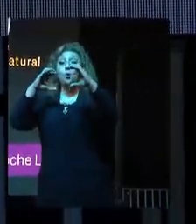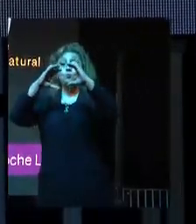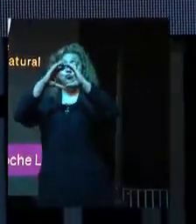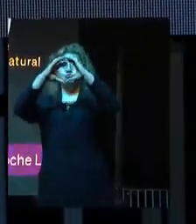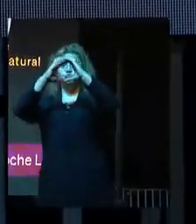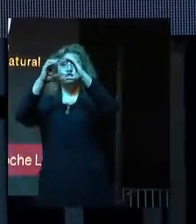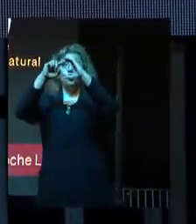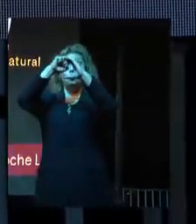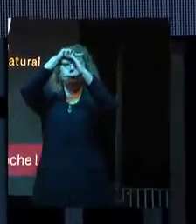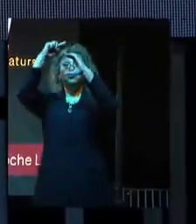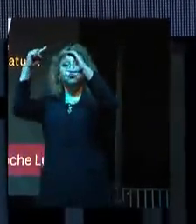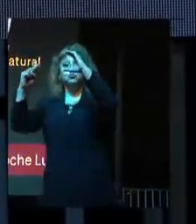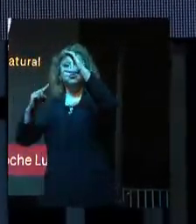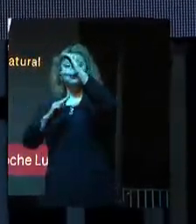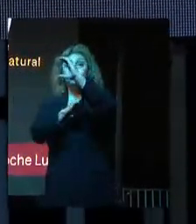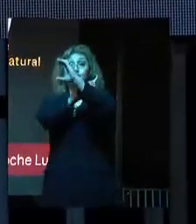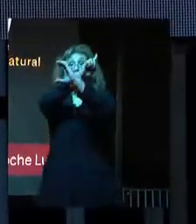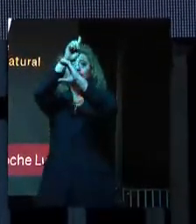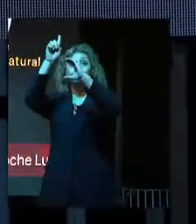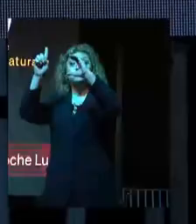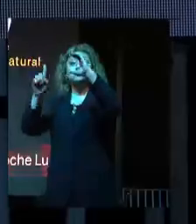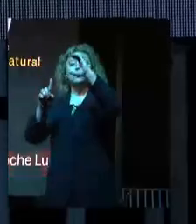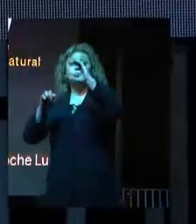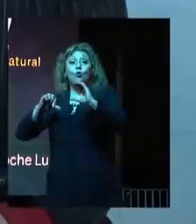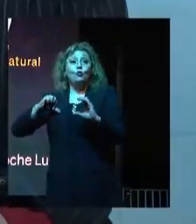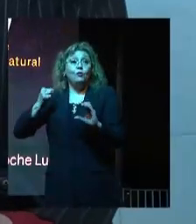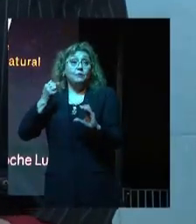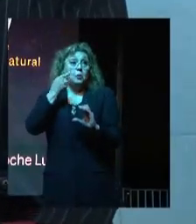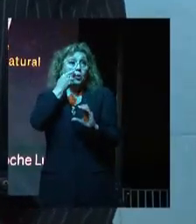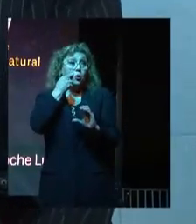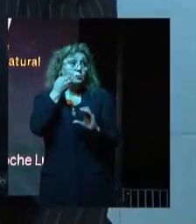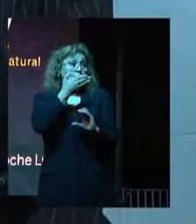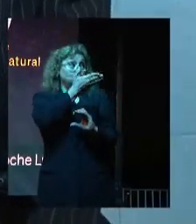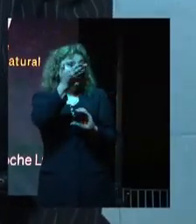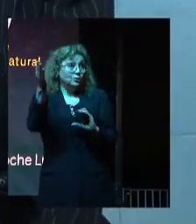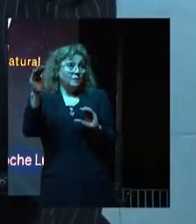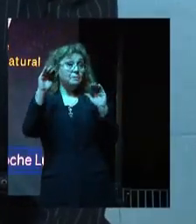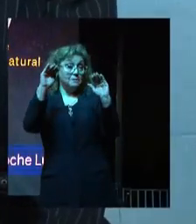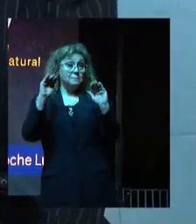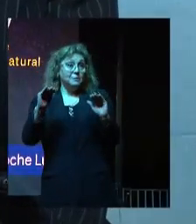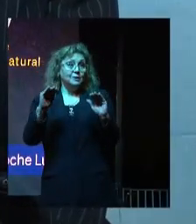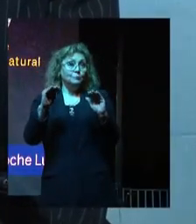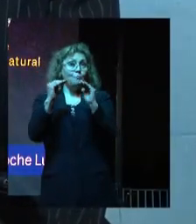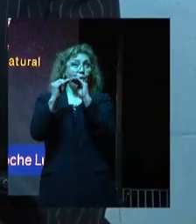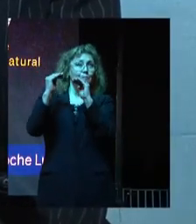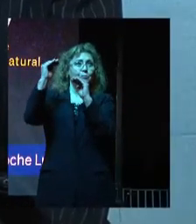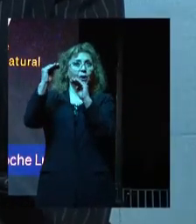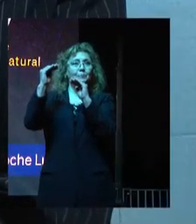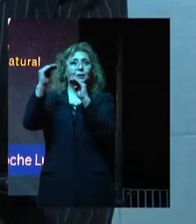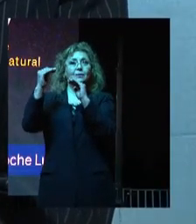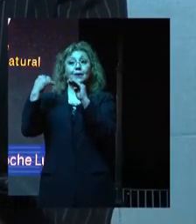Un muchacho como ustedes, un poquito mayor que ustedes, pero infinitamente menor que yo, que